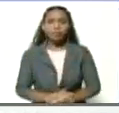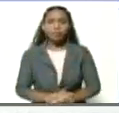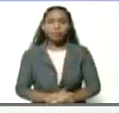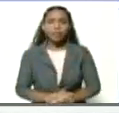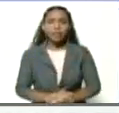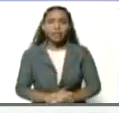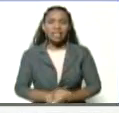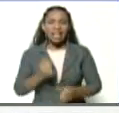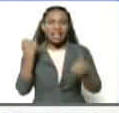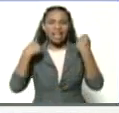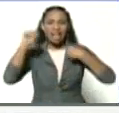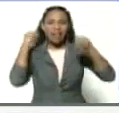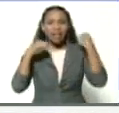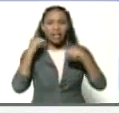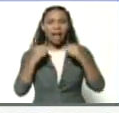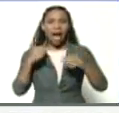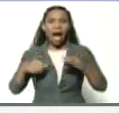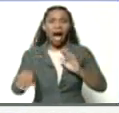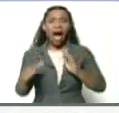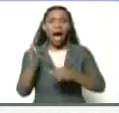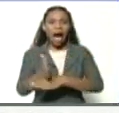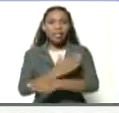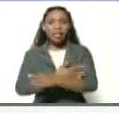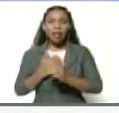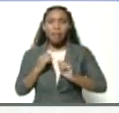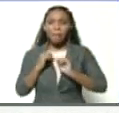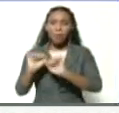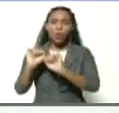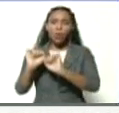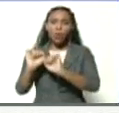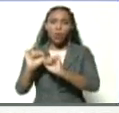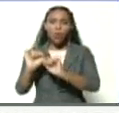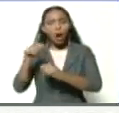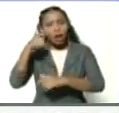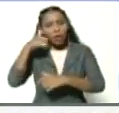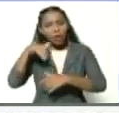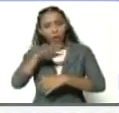de la rebeldía ante los imperios, como nuestro Señor Jesucristo.